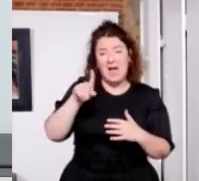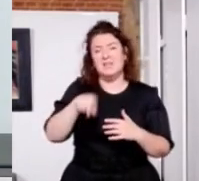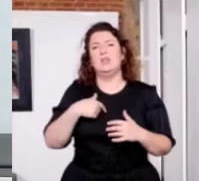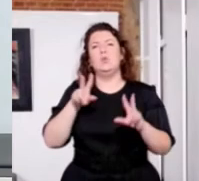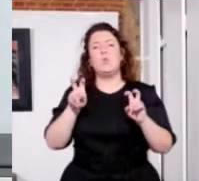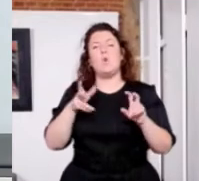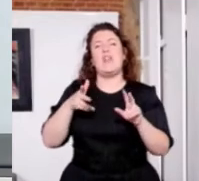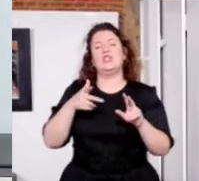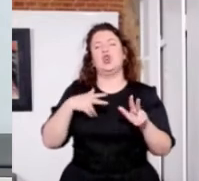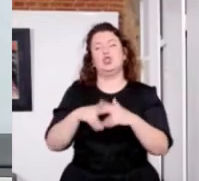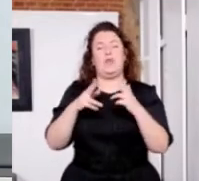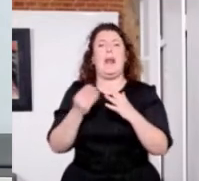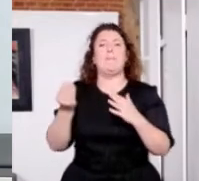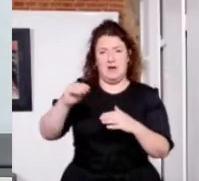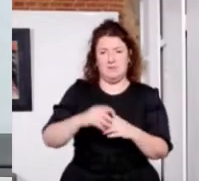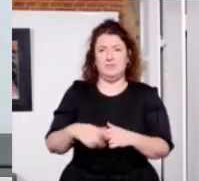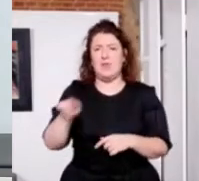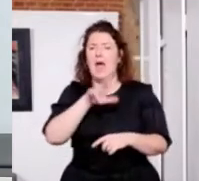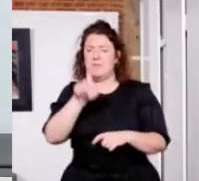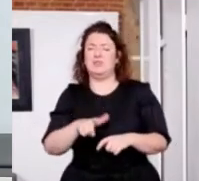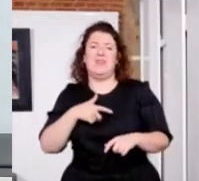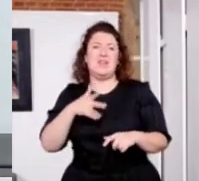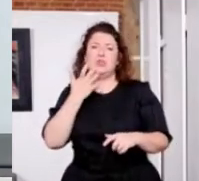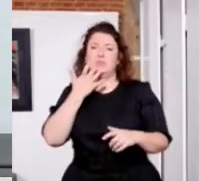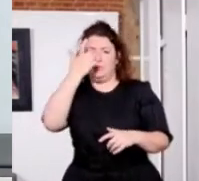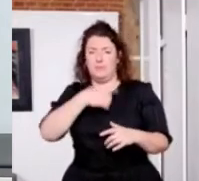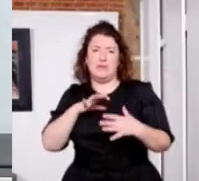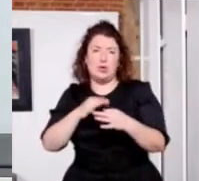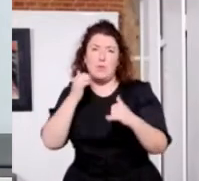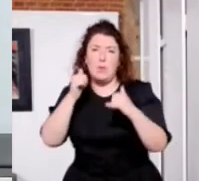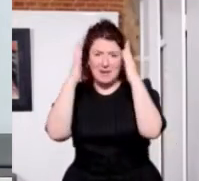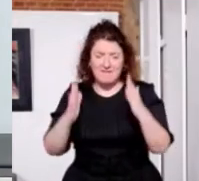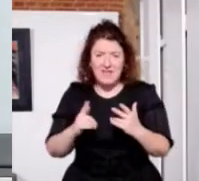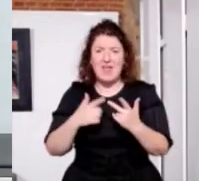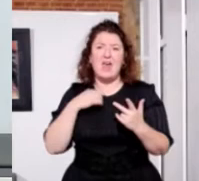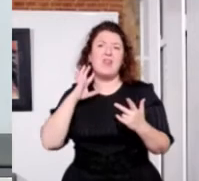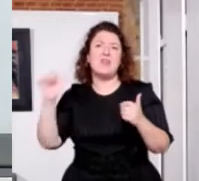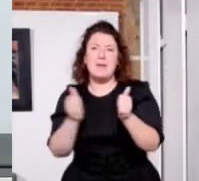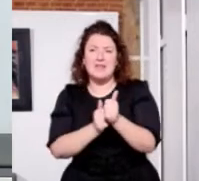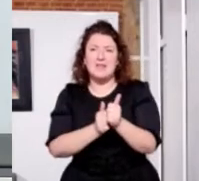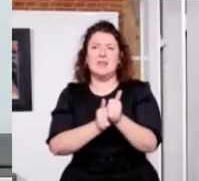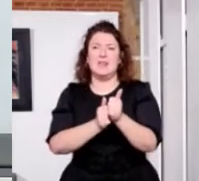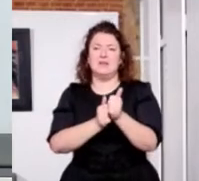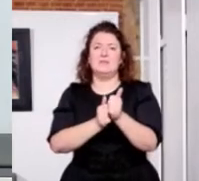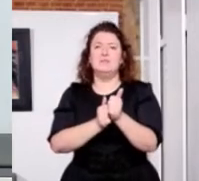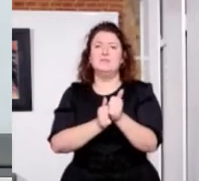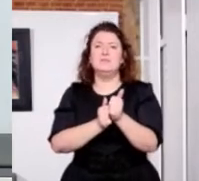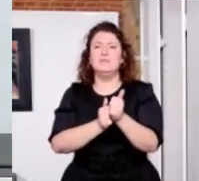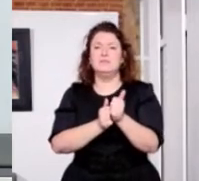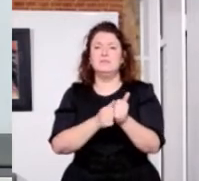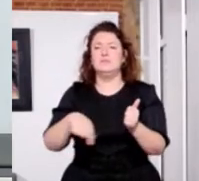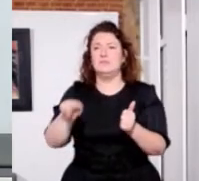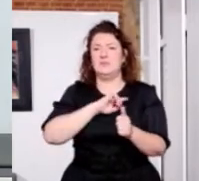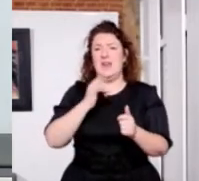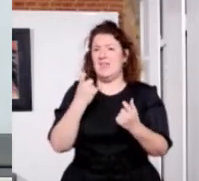derechos vinculados a las personas, como puede ser la vivienda, la dependencia, que necesitan un desarrollo mucho más